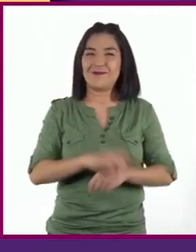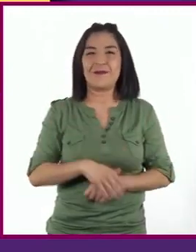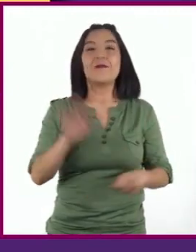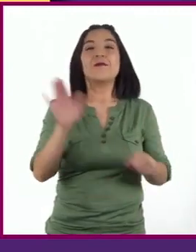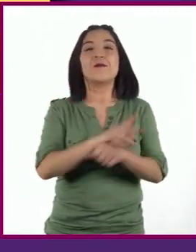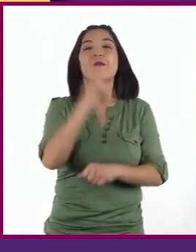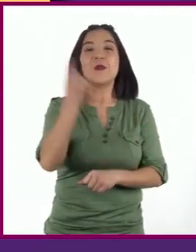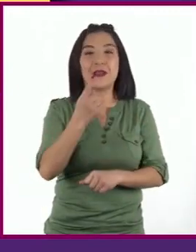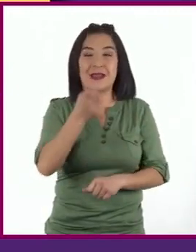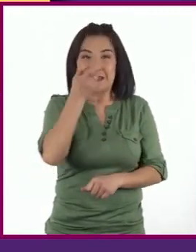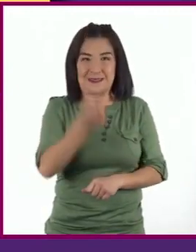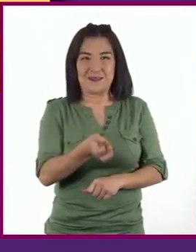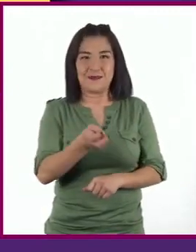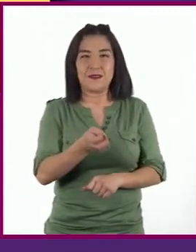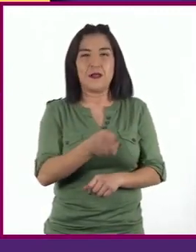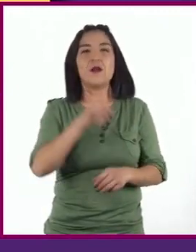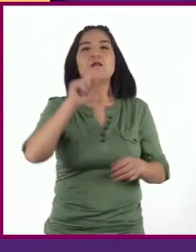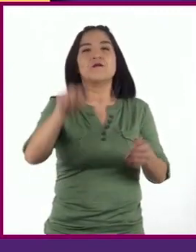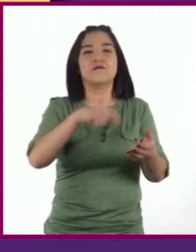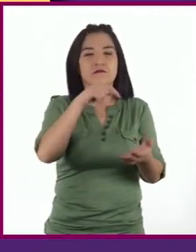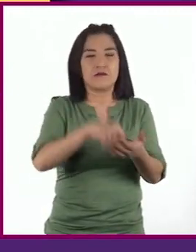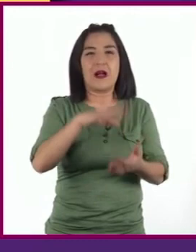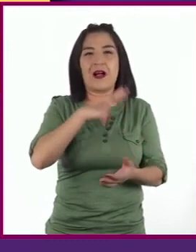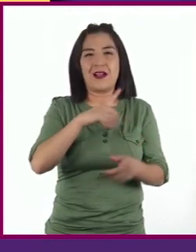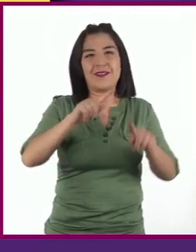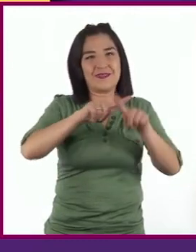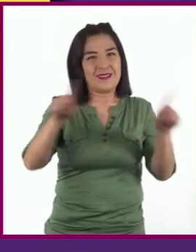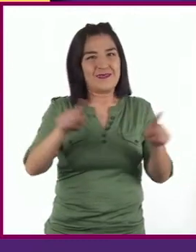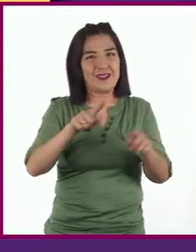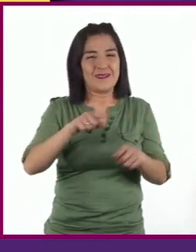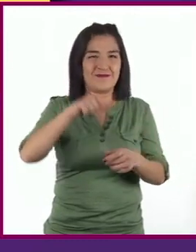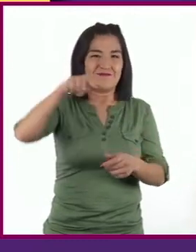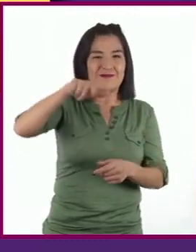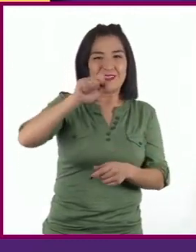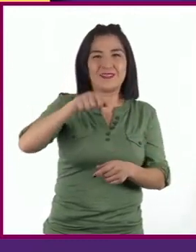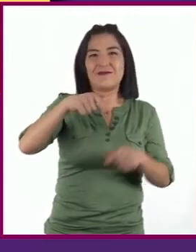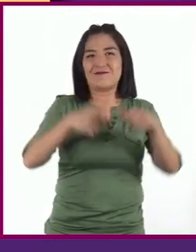debido a que ésta se encuentra colocada de diferente manera.